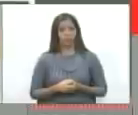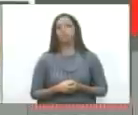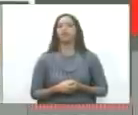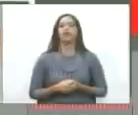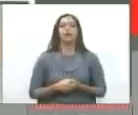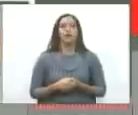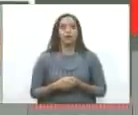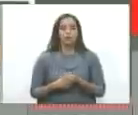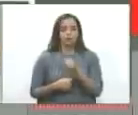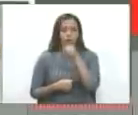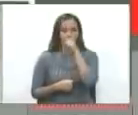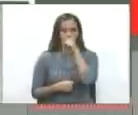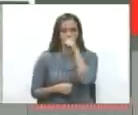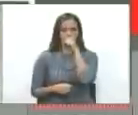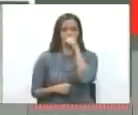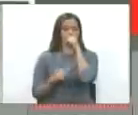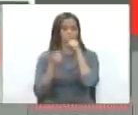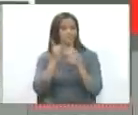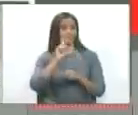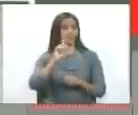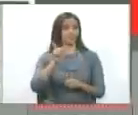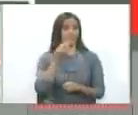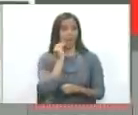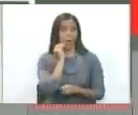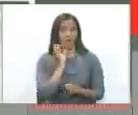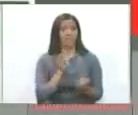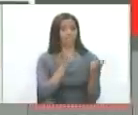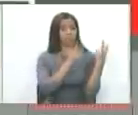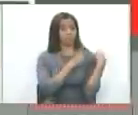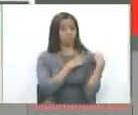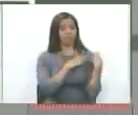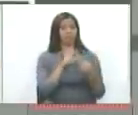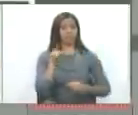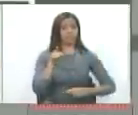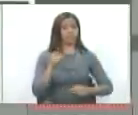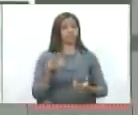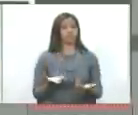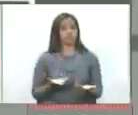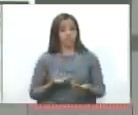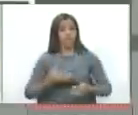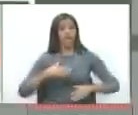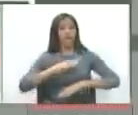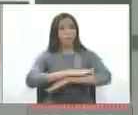Bueno, él no es tan muchacho, ¿yo? Ese es responsable de sus actos.